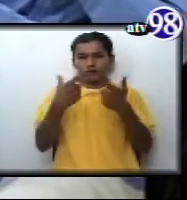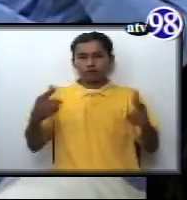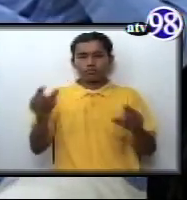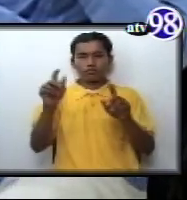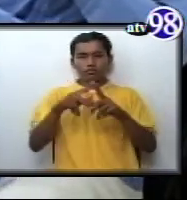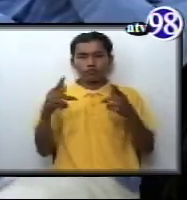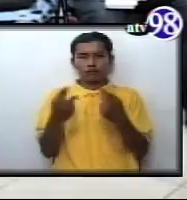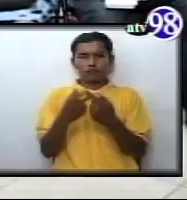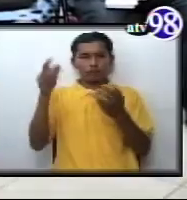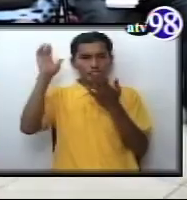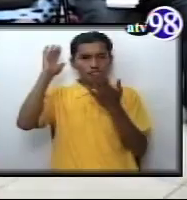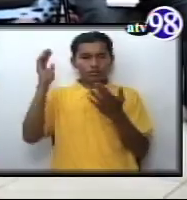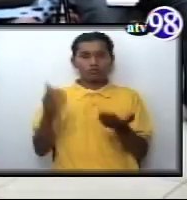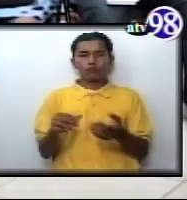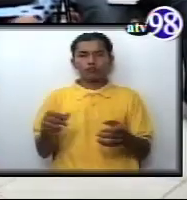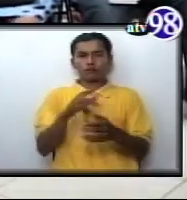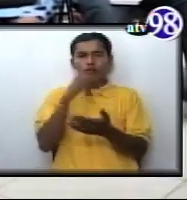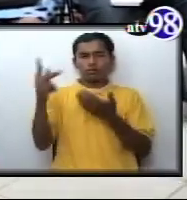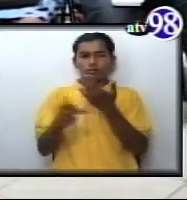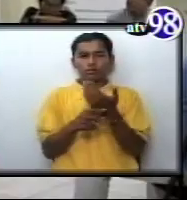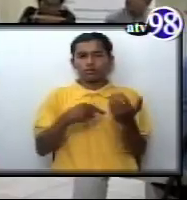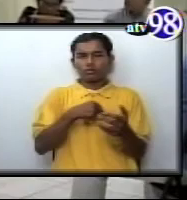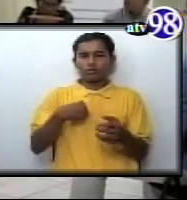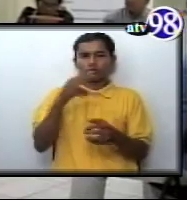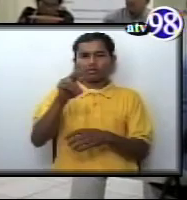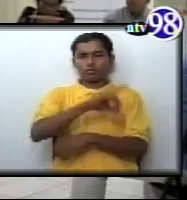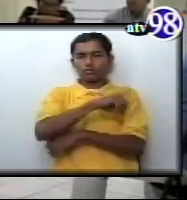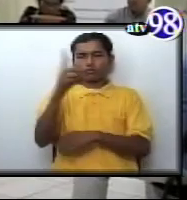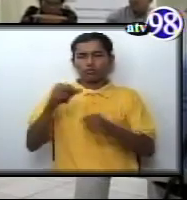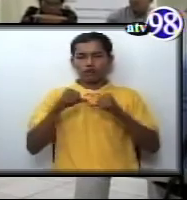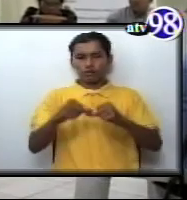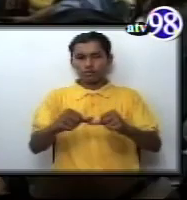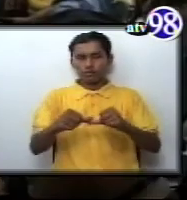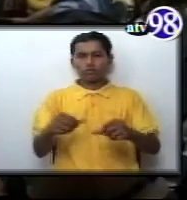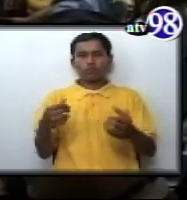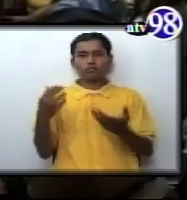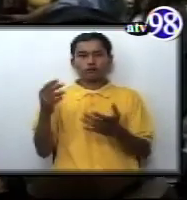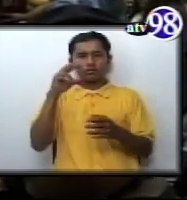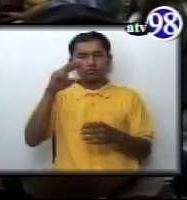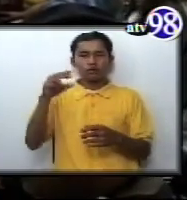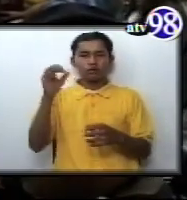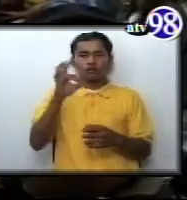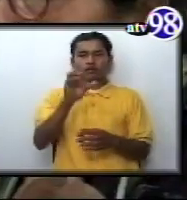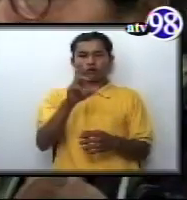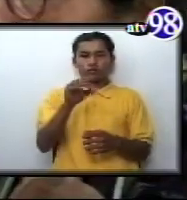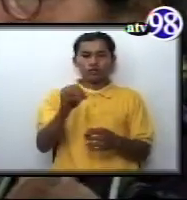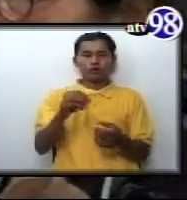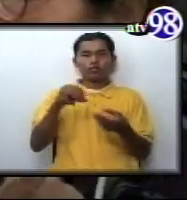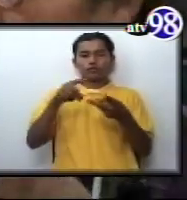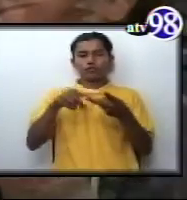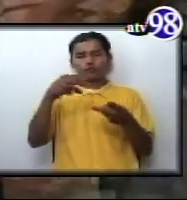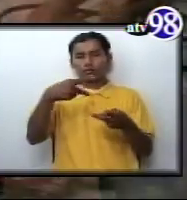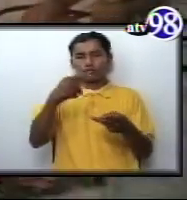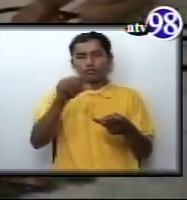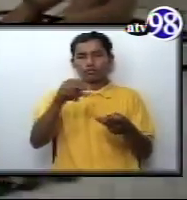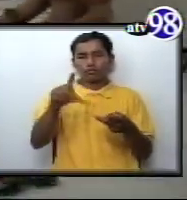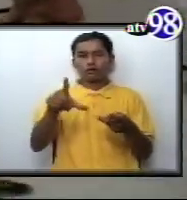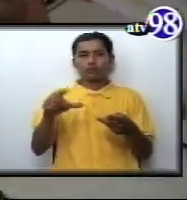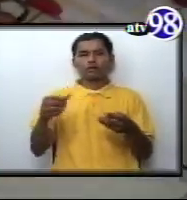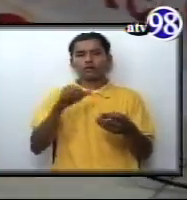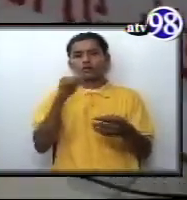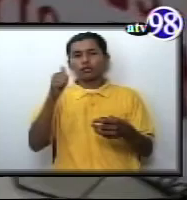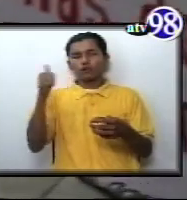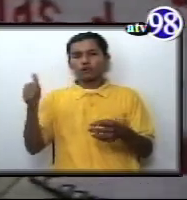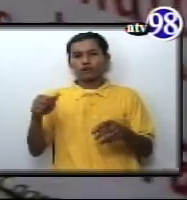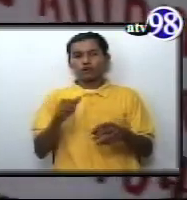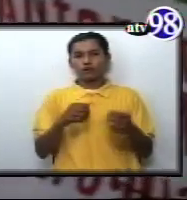pueblos indígenas, programada para realizarse en 2 días consecutivos, se previó un foro, un panel y ceremonias practicadas por